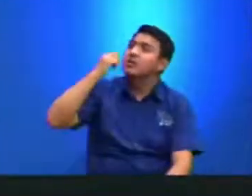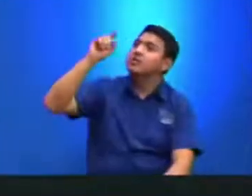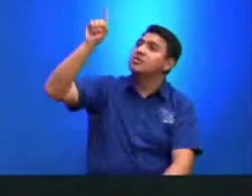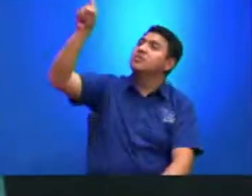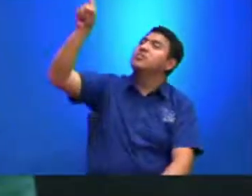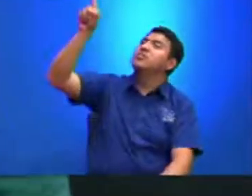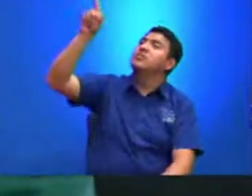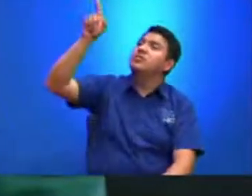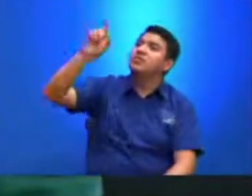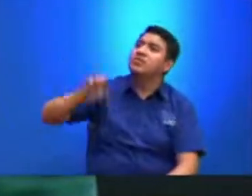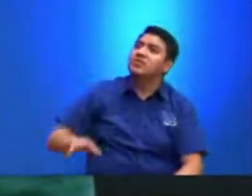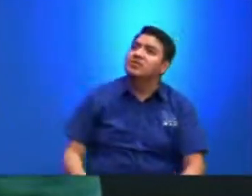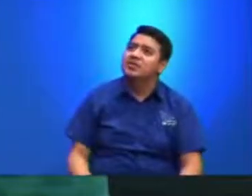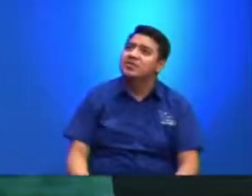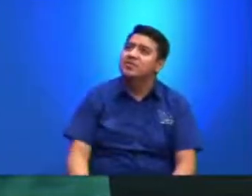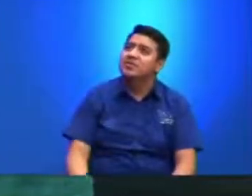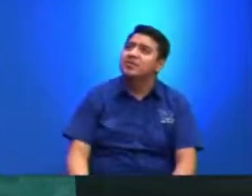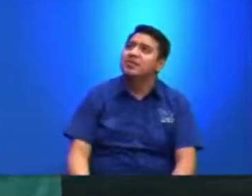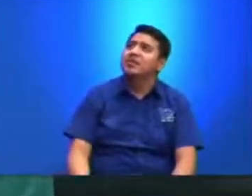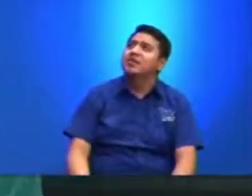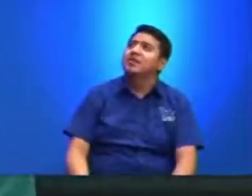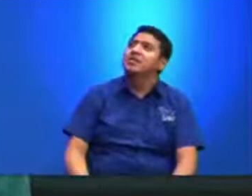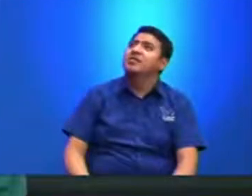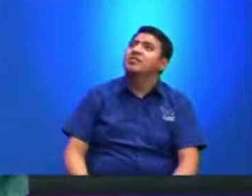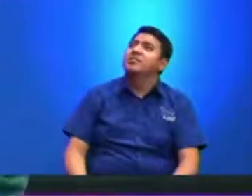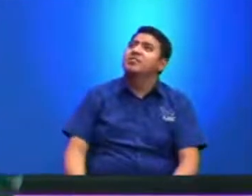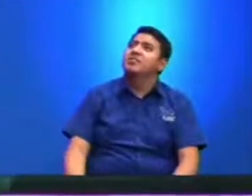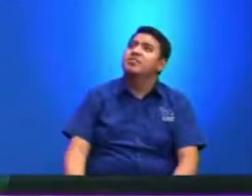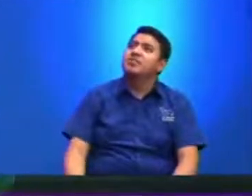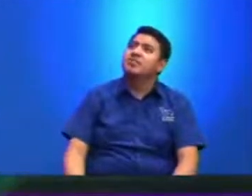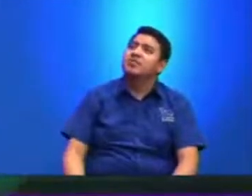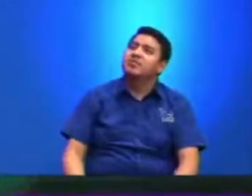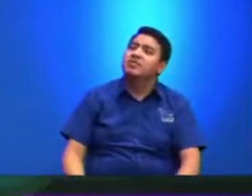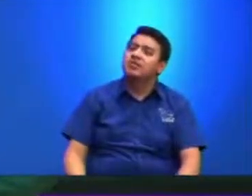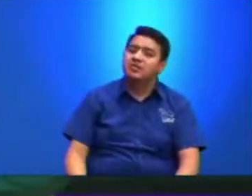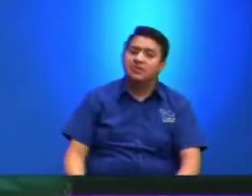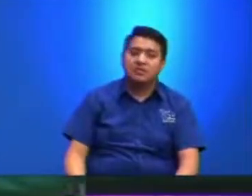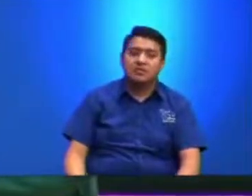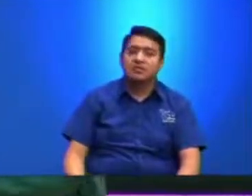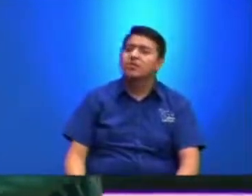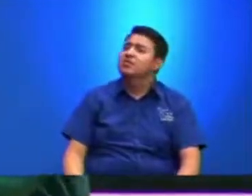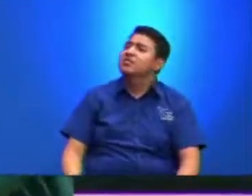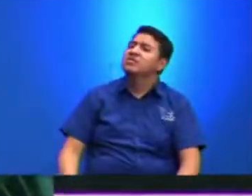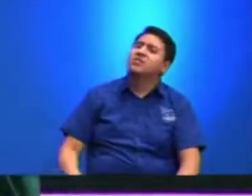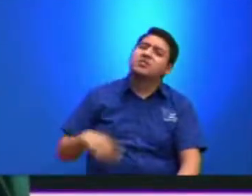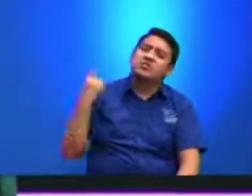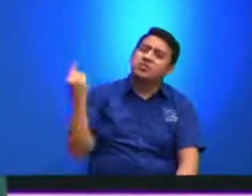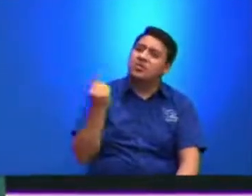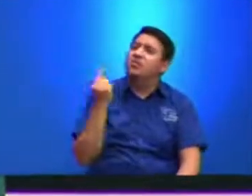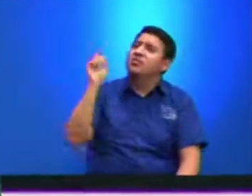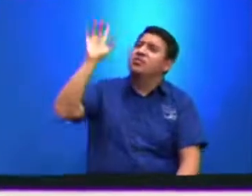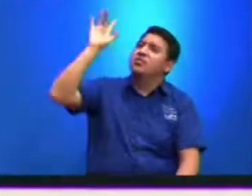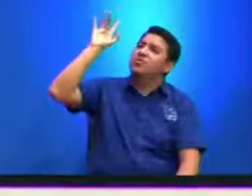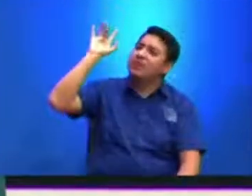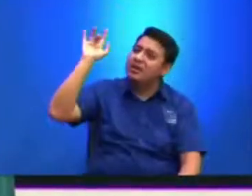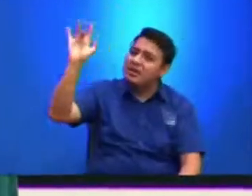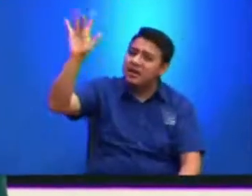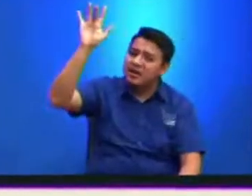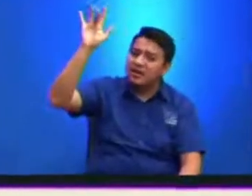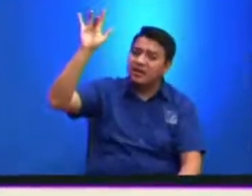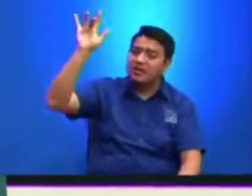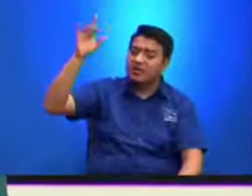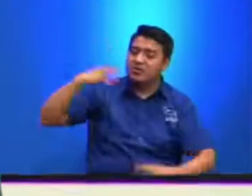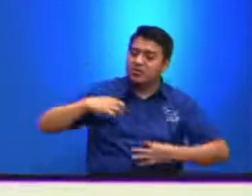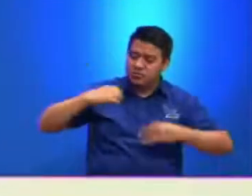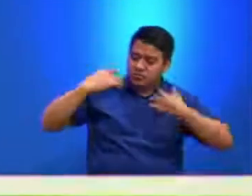Sí, Padre Santo. Y di junto con aquella mujer: si tan solo tocare el